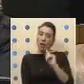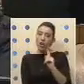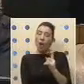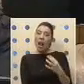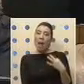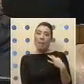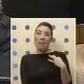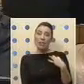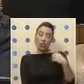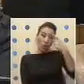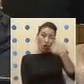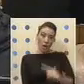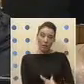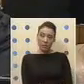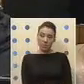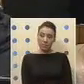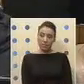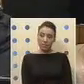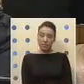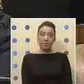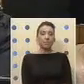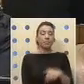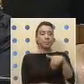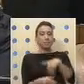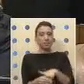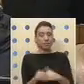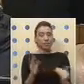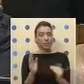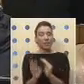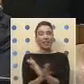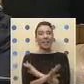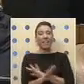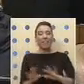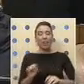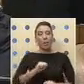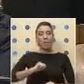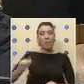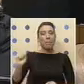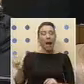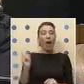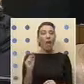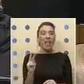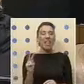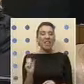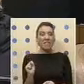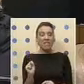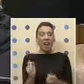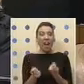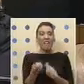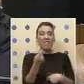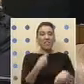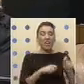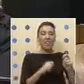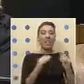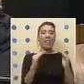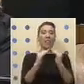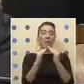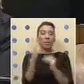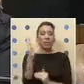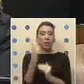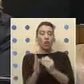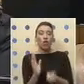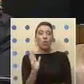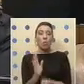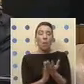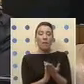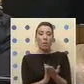ciudadano común y corriente. Votaremos a favor de terminar con la elusión del pago del IVA con la venta de bienes inmuebles nuevos, en